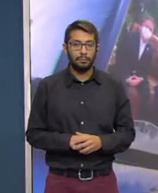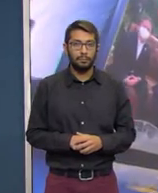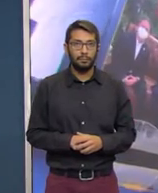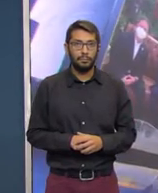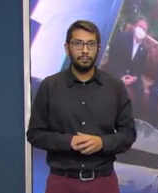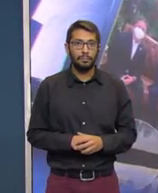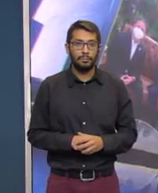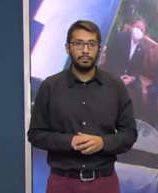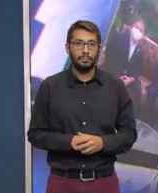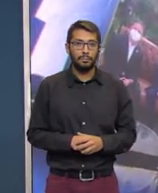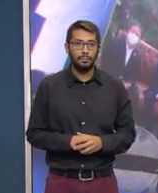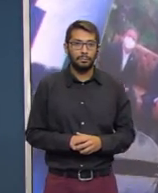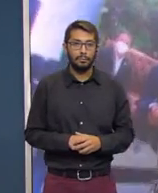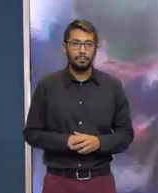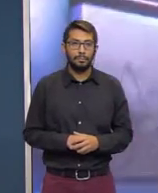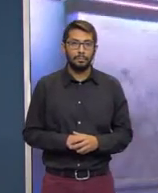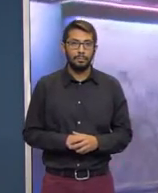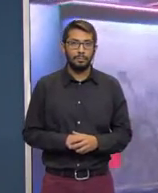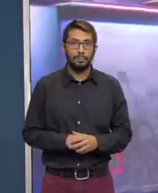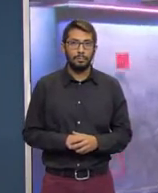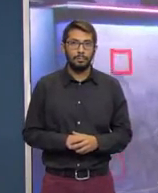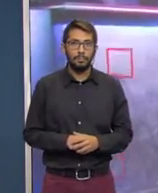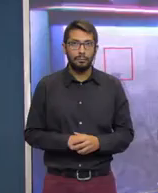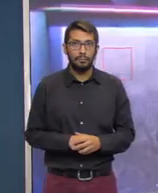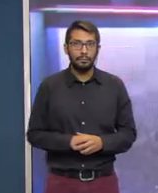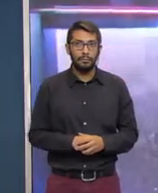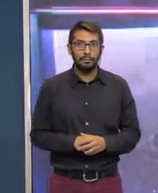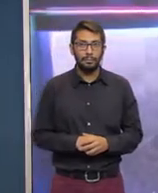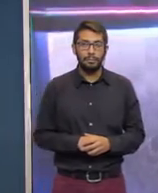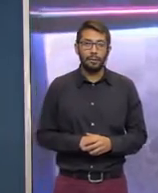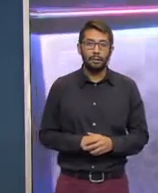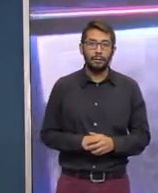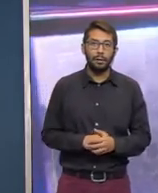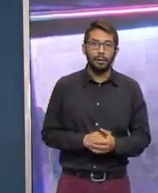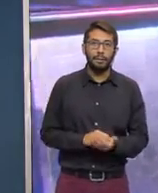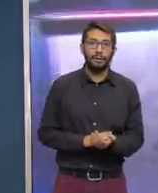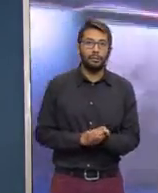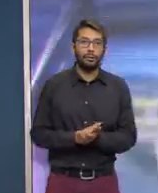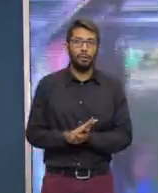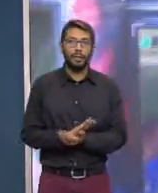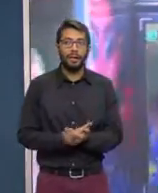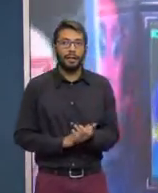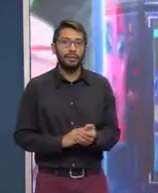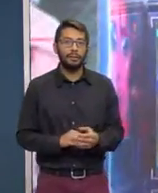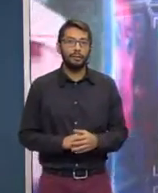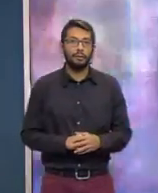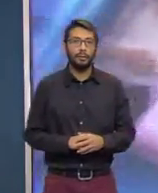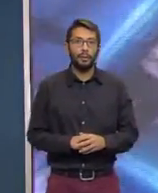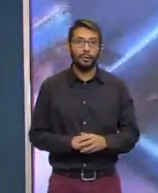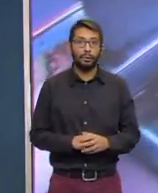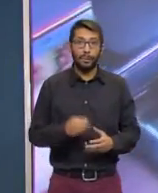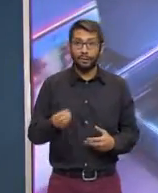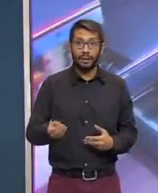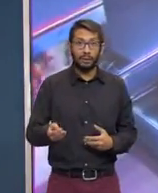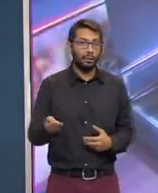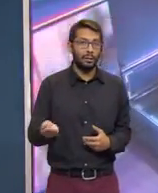seguir. Pero desde ya les anticipo, mañana paro y movilización. Bien. Perfecto, Mariela, le agradecemos entonces por la